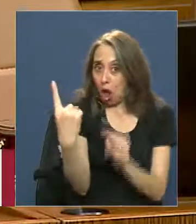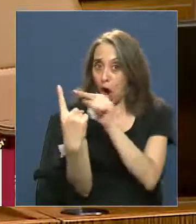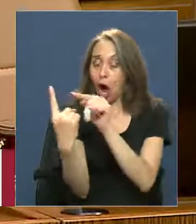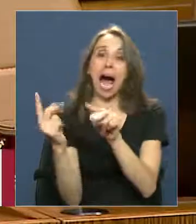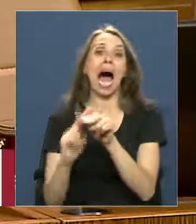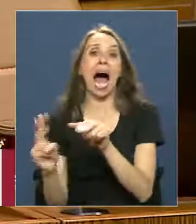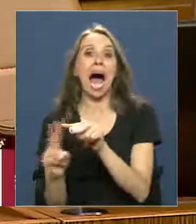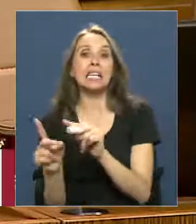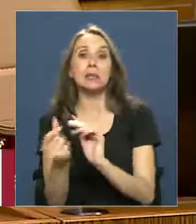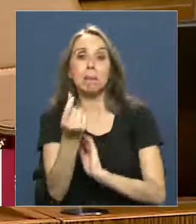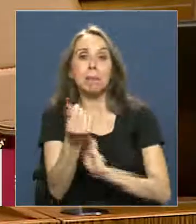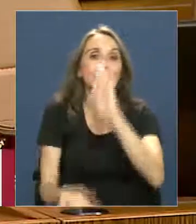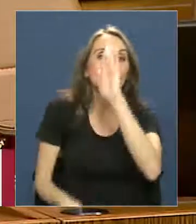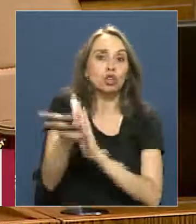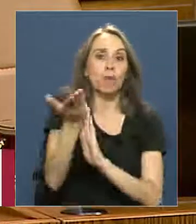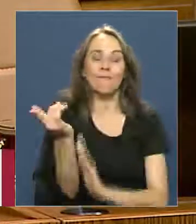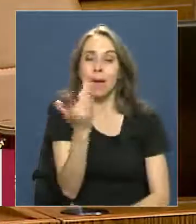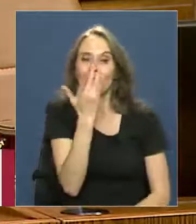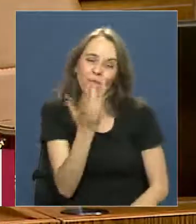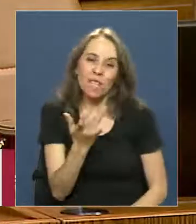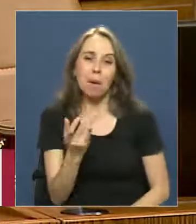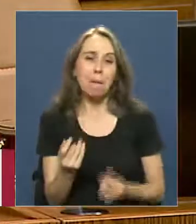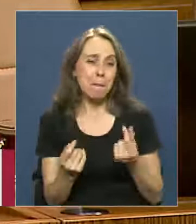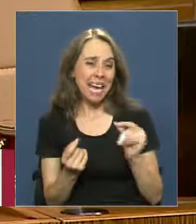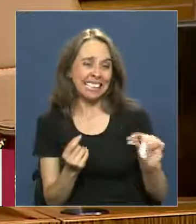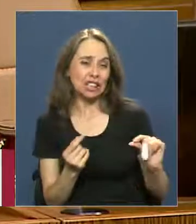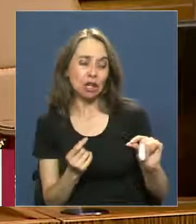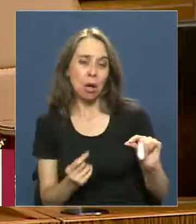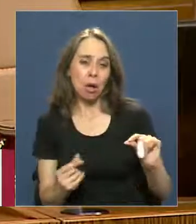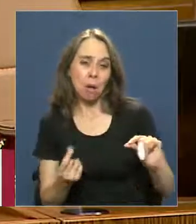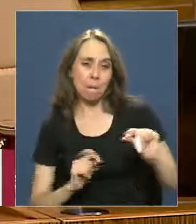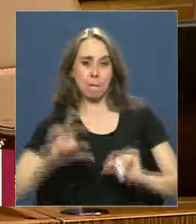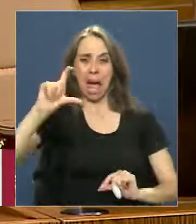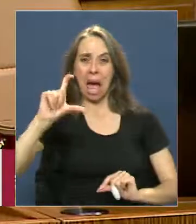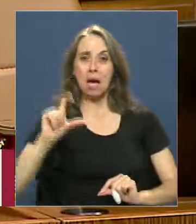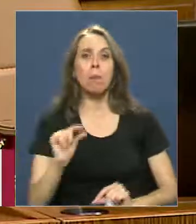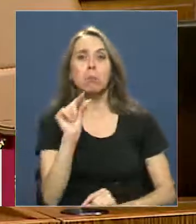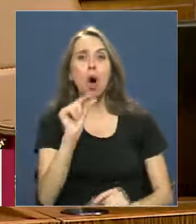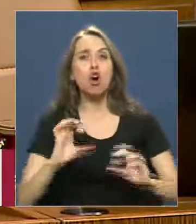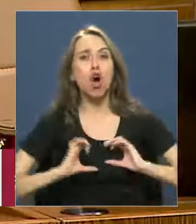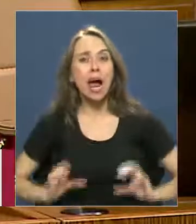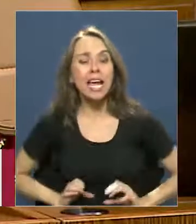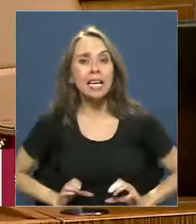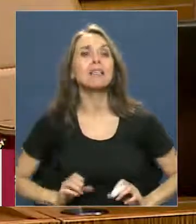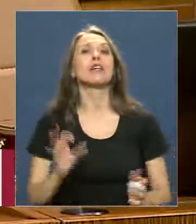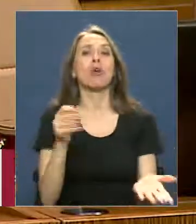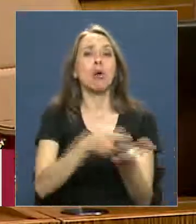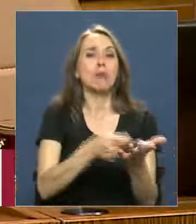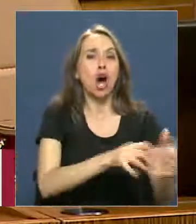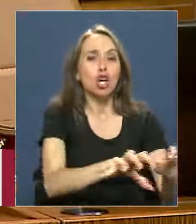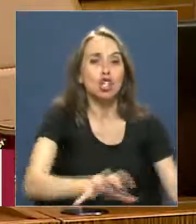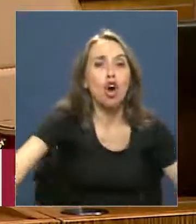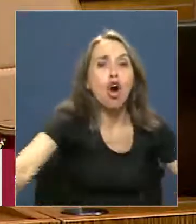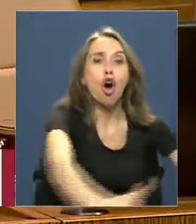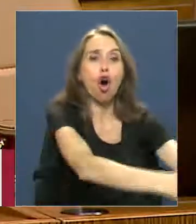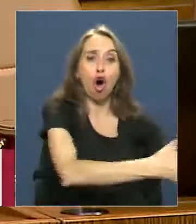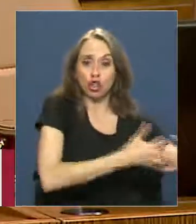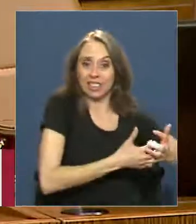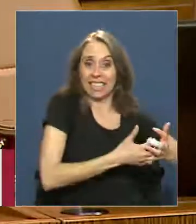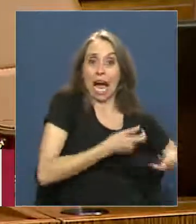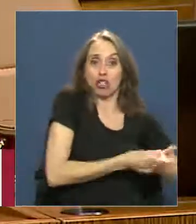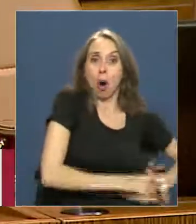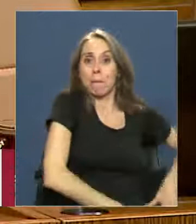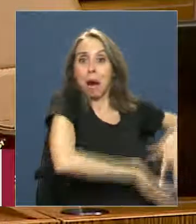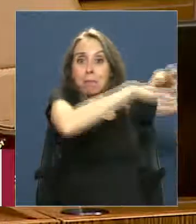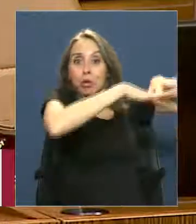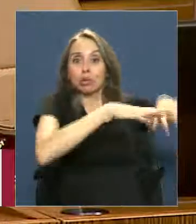esta acción dolosa, poco ética, como es acaparar productos para después venderlos con